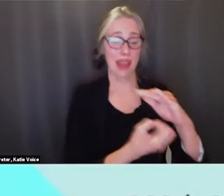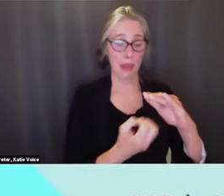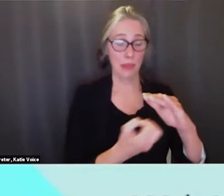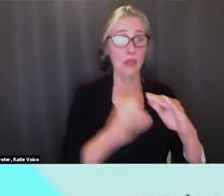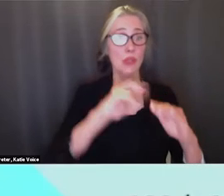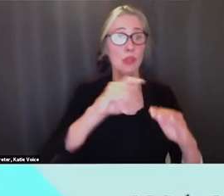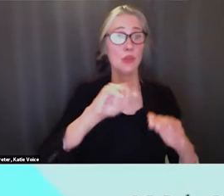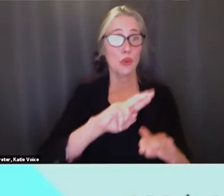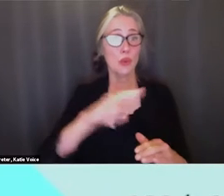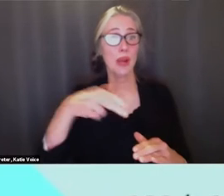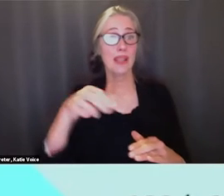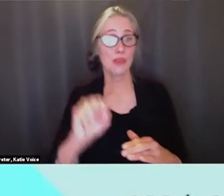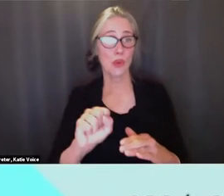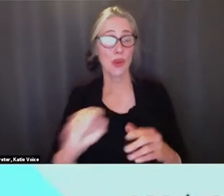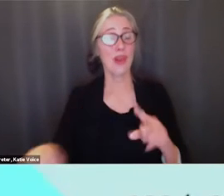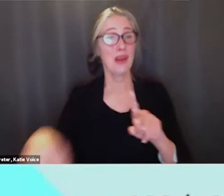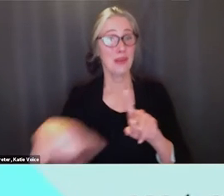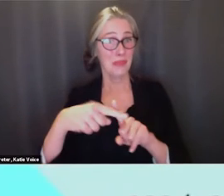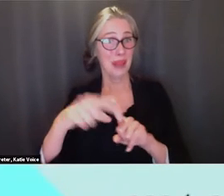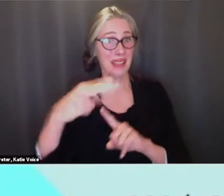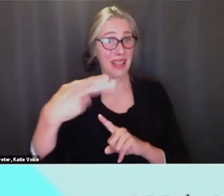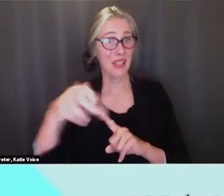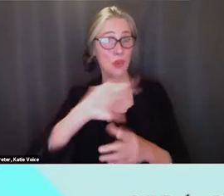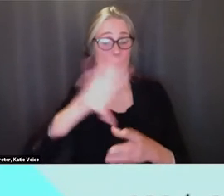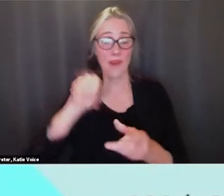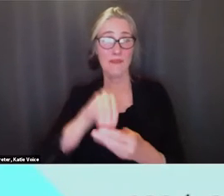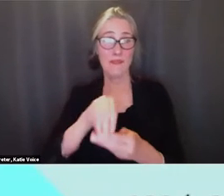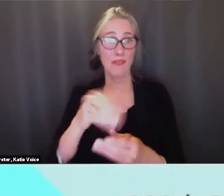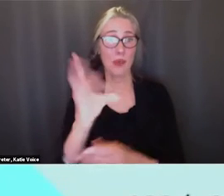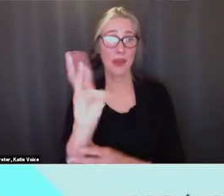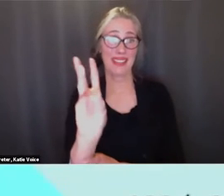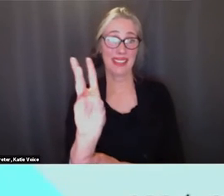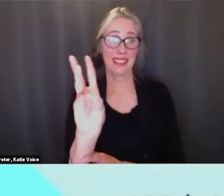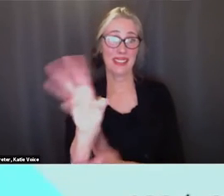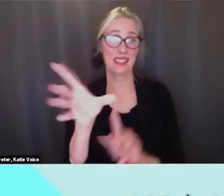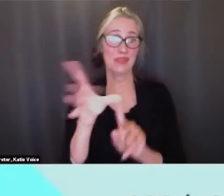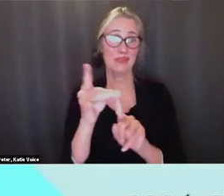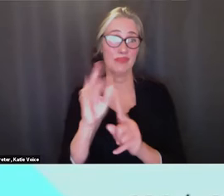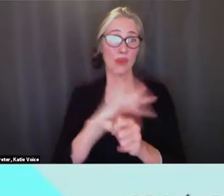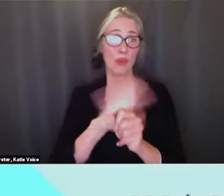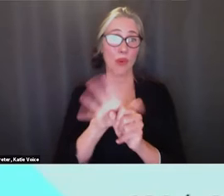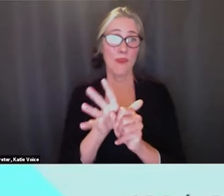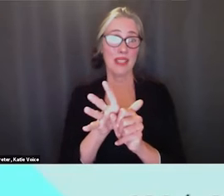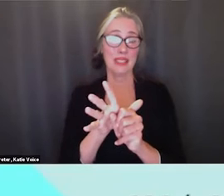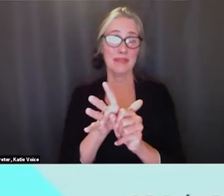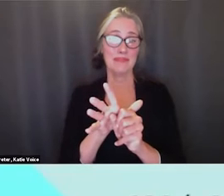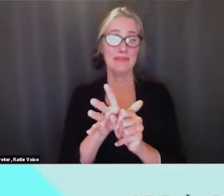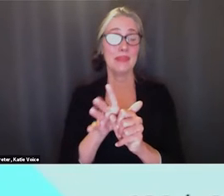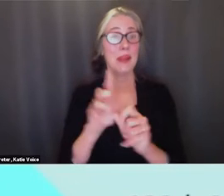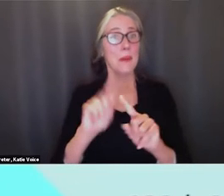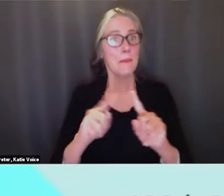preparatoria, conforman estos 6. Y esto es donde realmente estamos continuando.